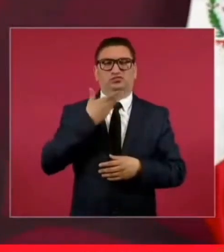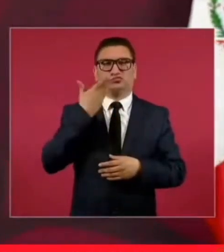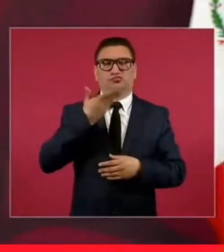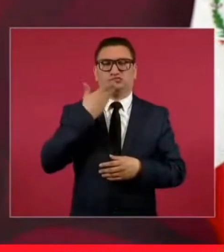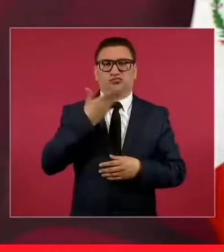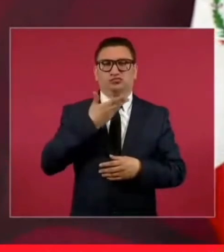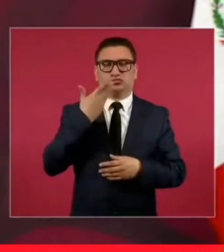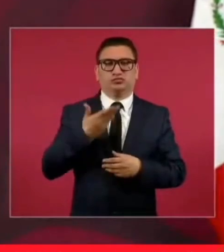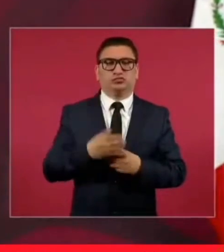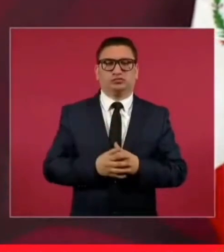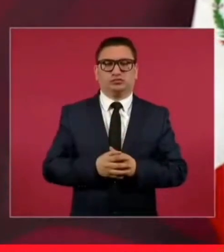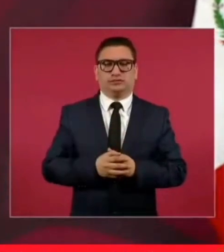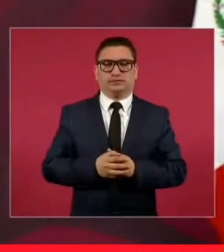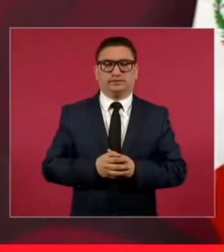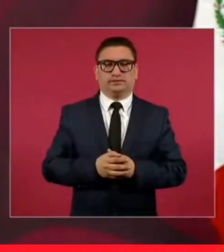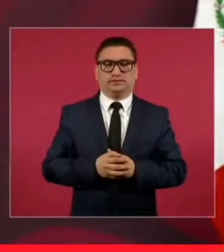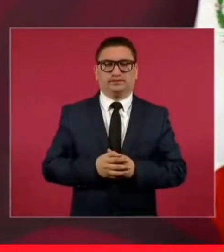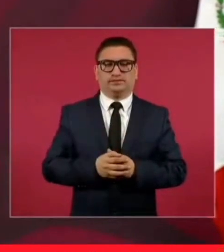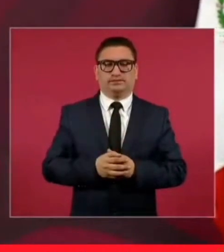muy